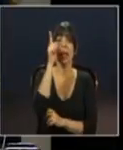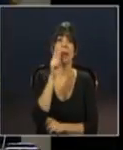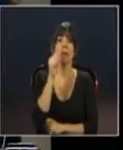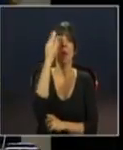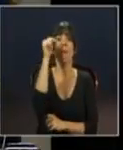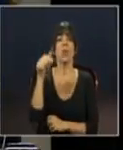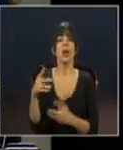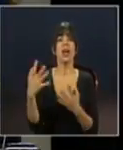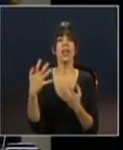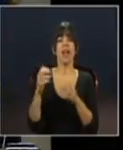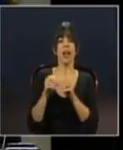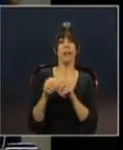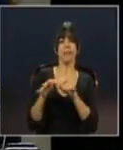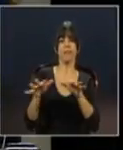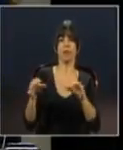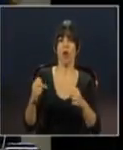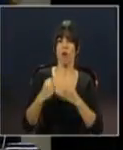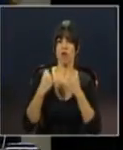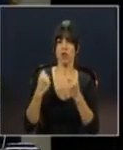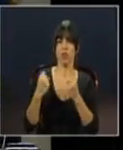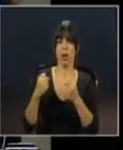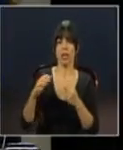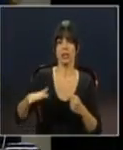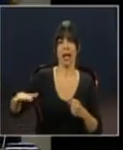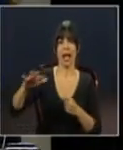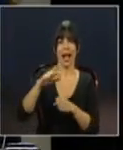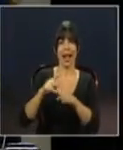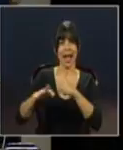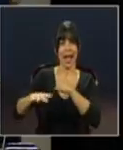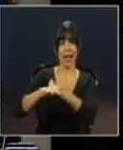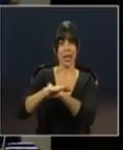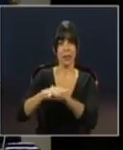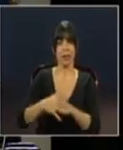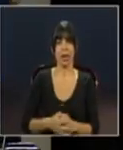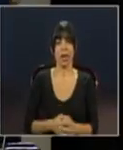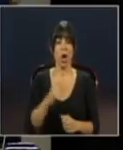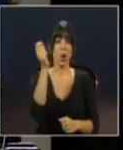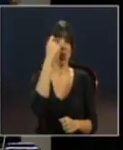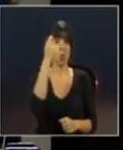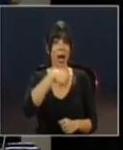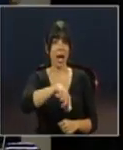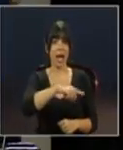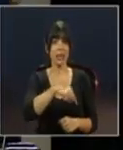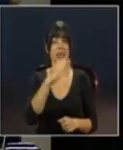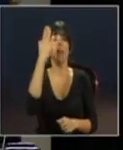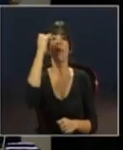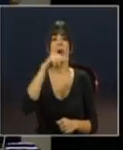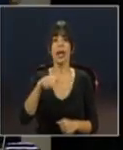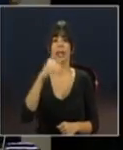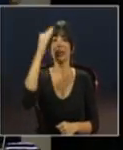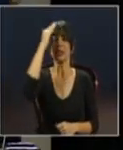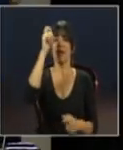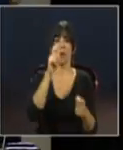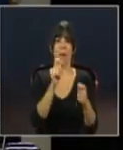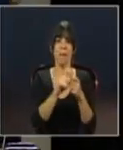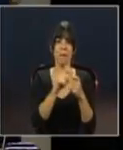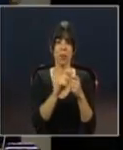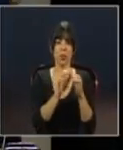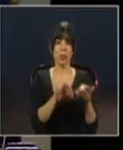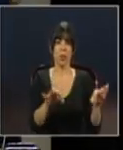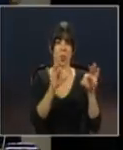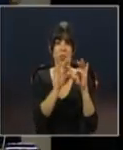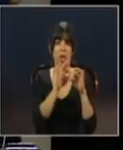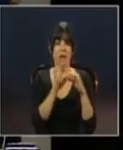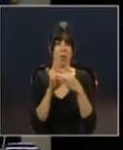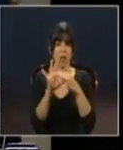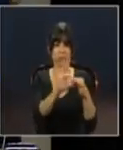desea proyectarse con mucha fuerza sobre la gran cuenca del Caribe. Y Guanacaste, porque se sabe eje articulador